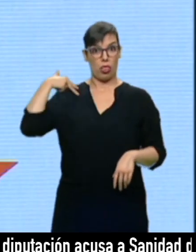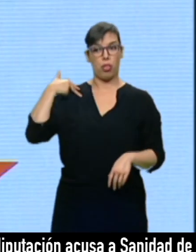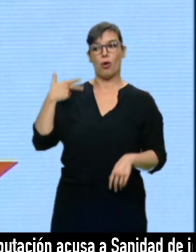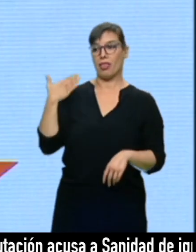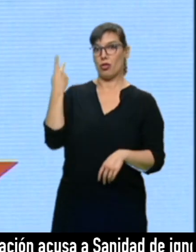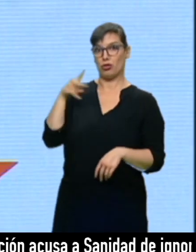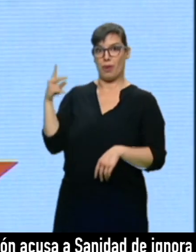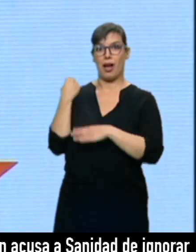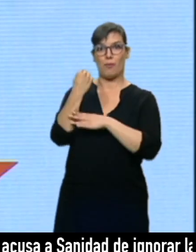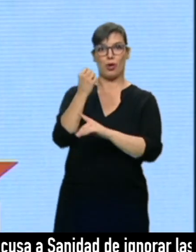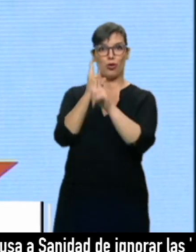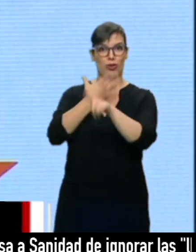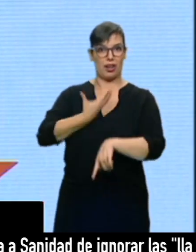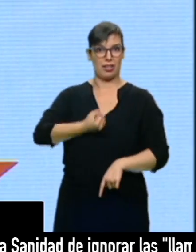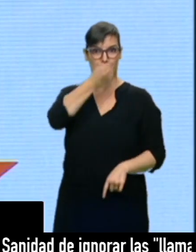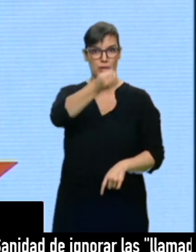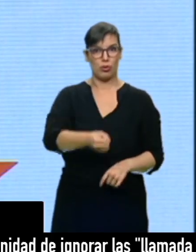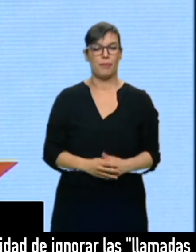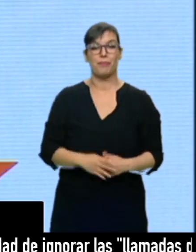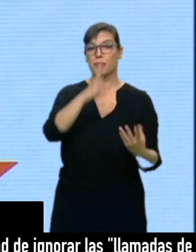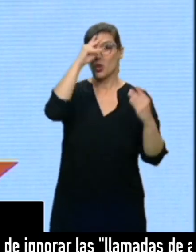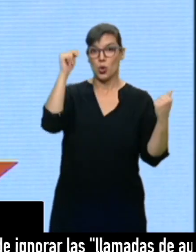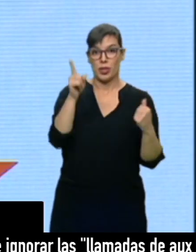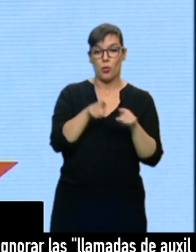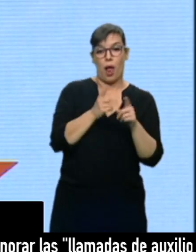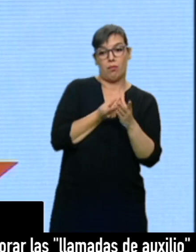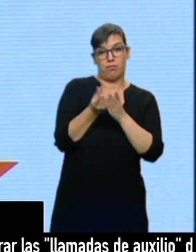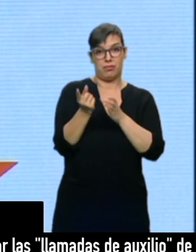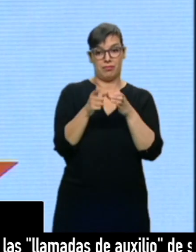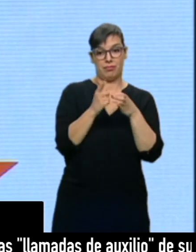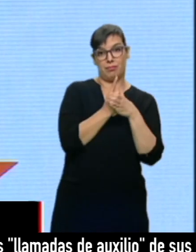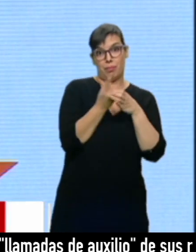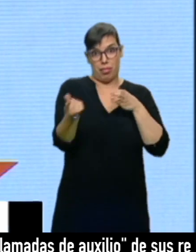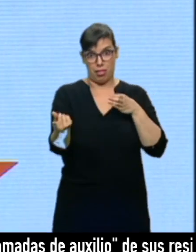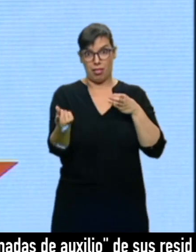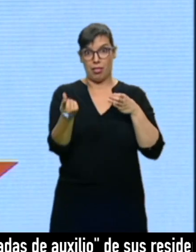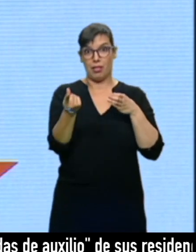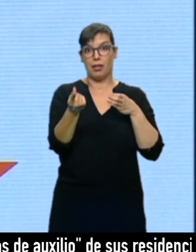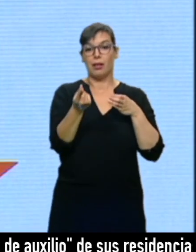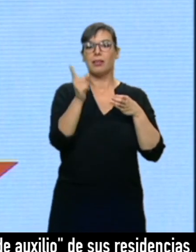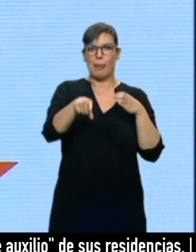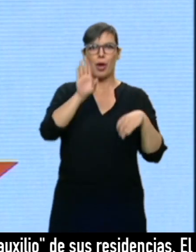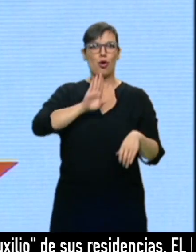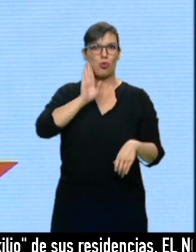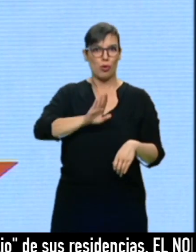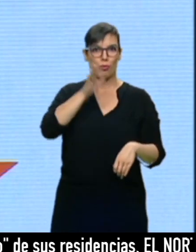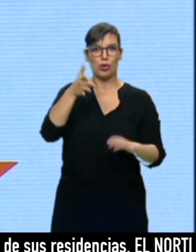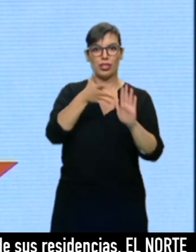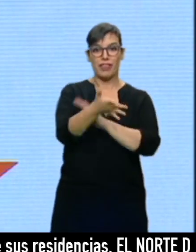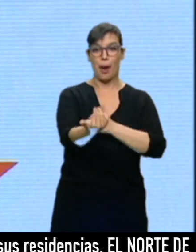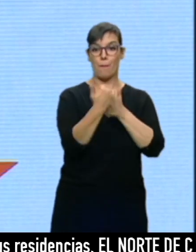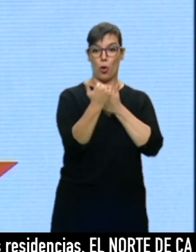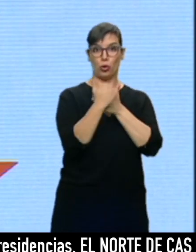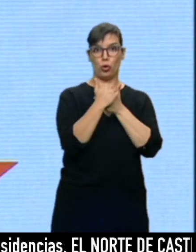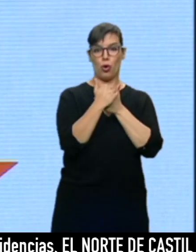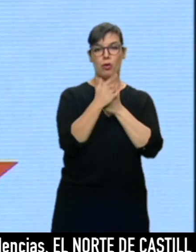No se olviden, no se confundan, el transfugismo también es una forma de corrupción, es defraudar los